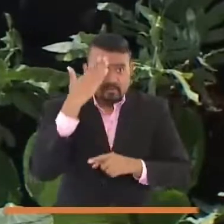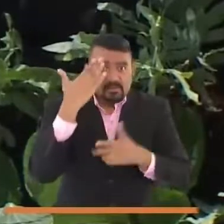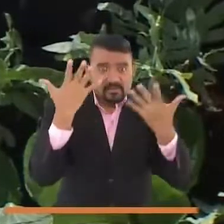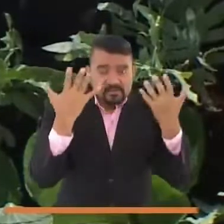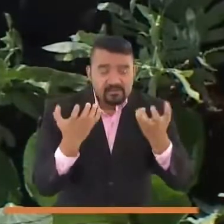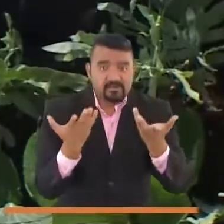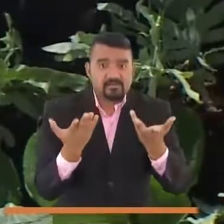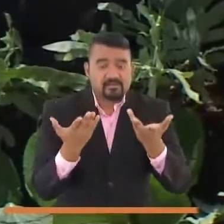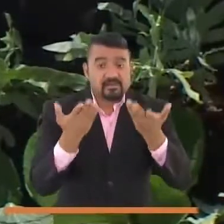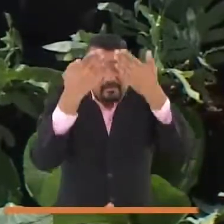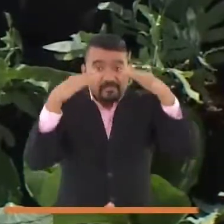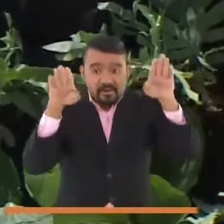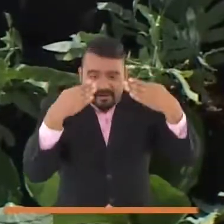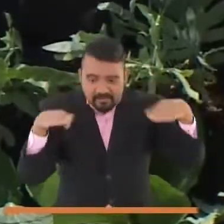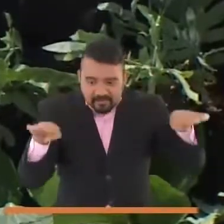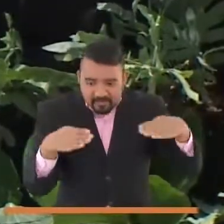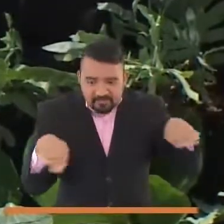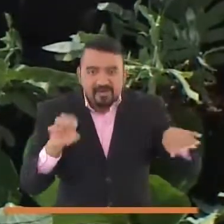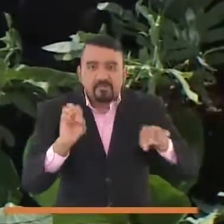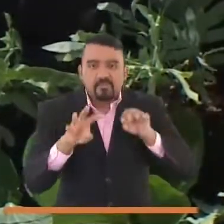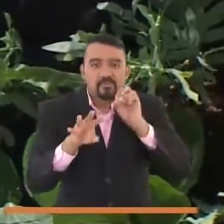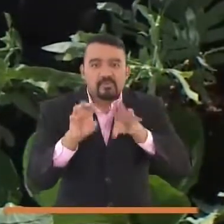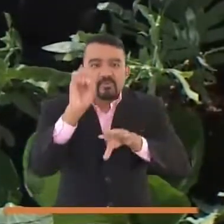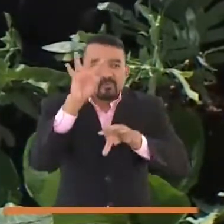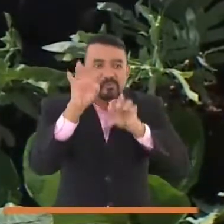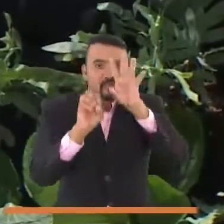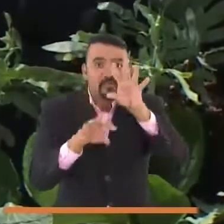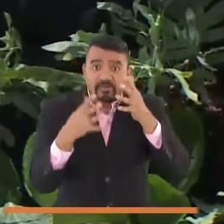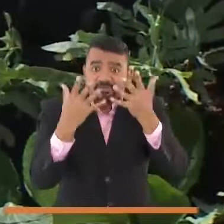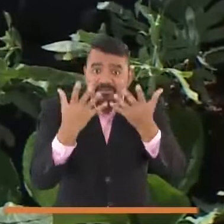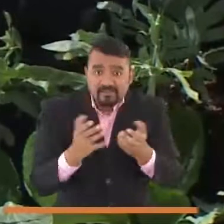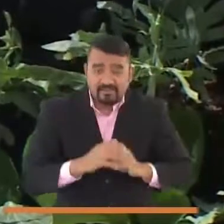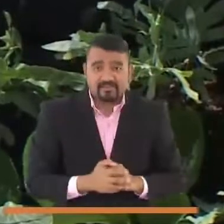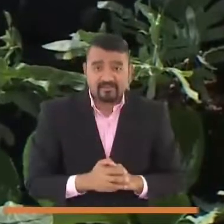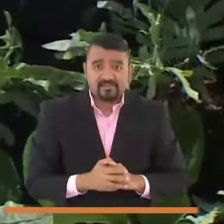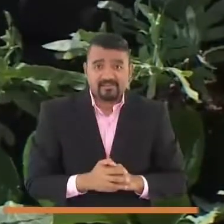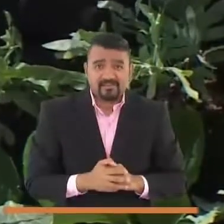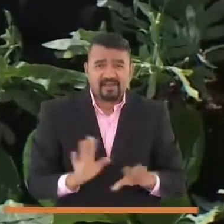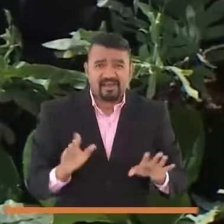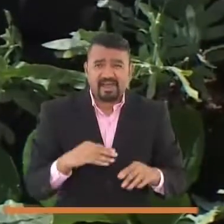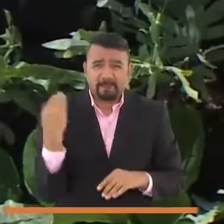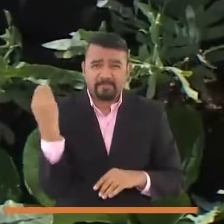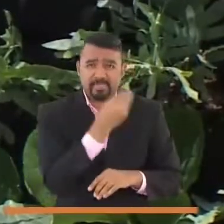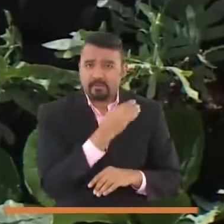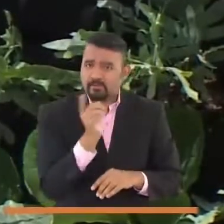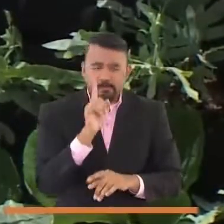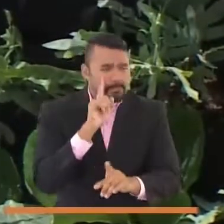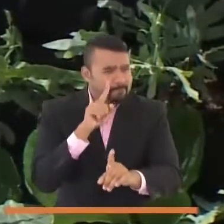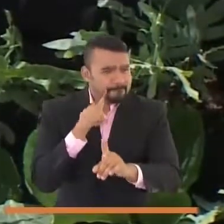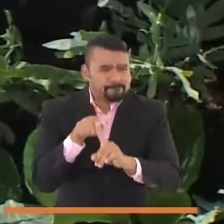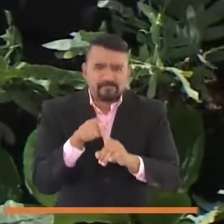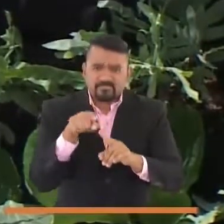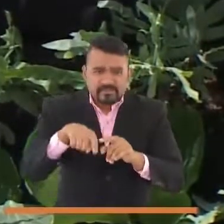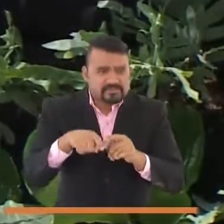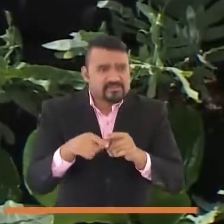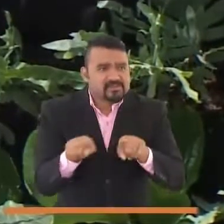bombillo encendido, una luz de esperanza, una luz que nos ilumine el camino para salir de todas